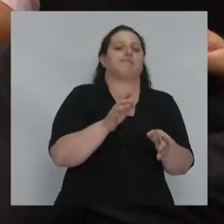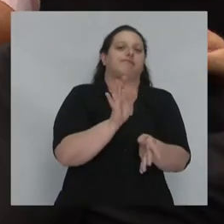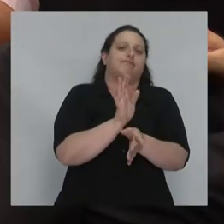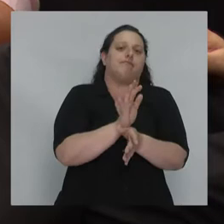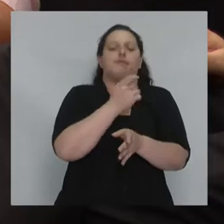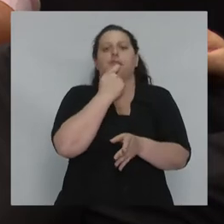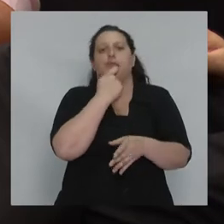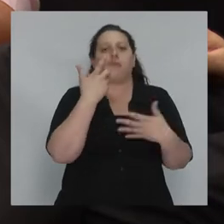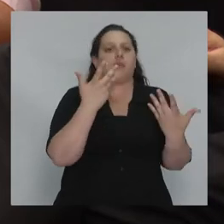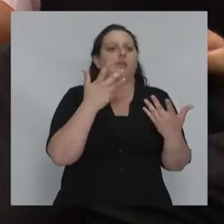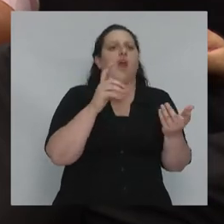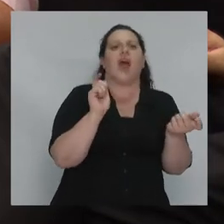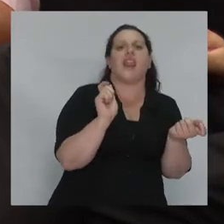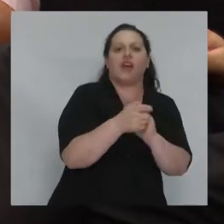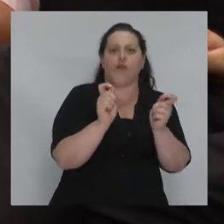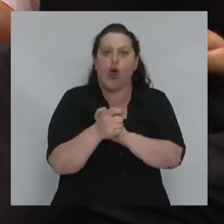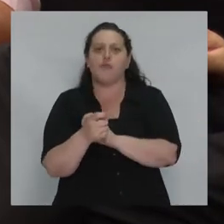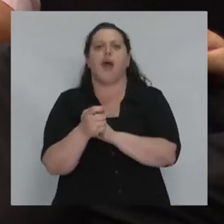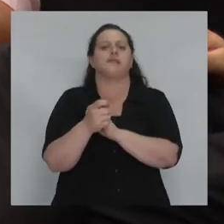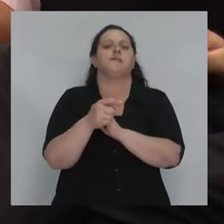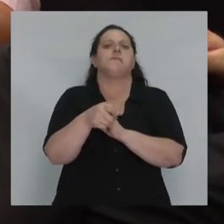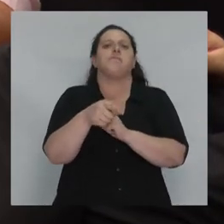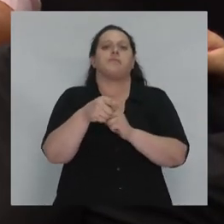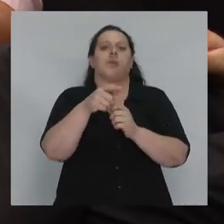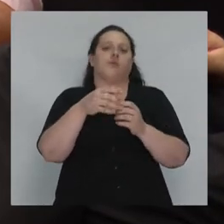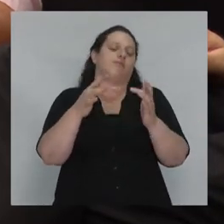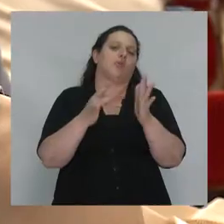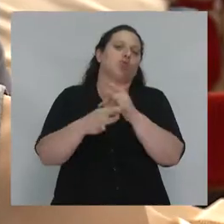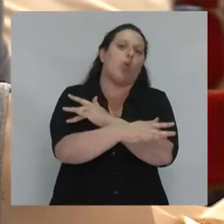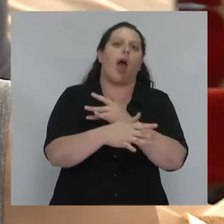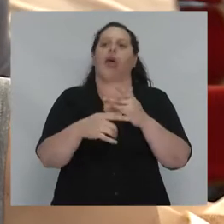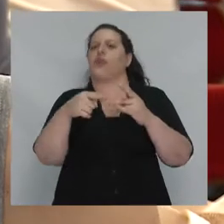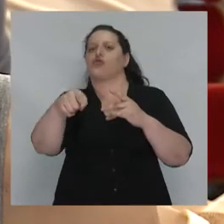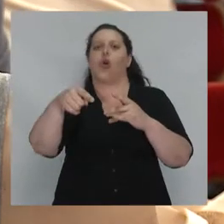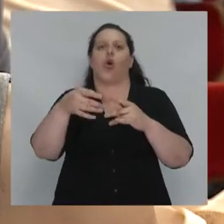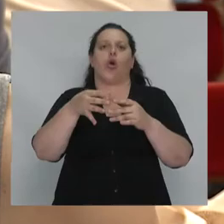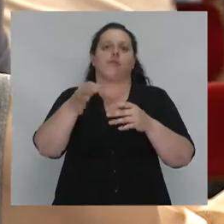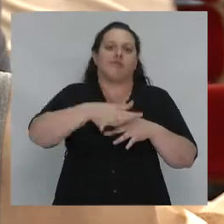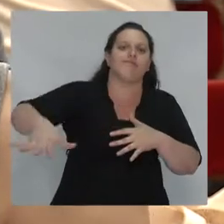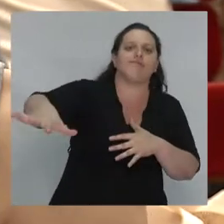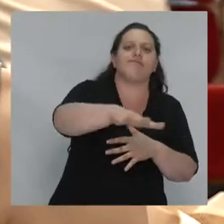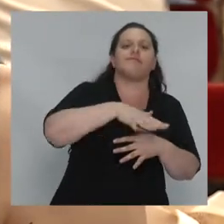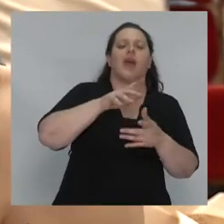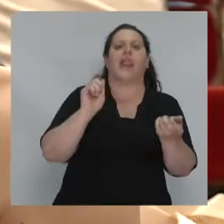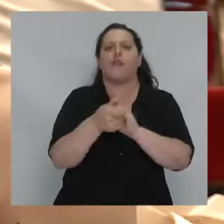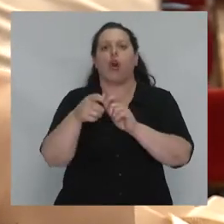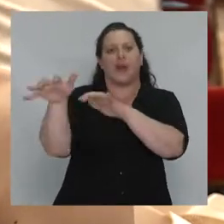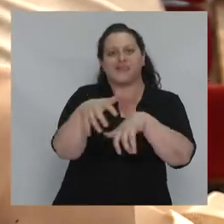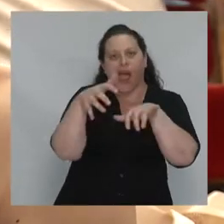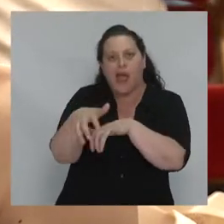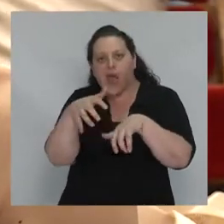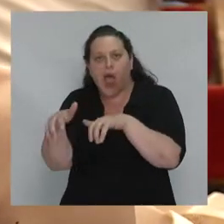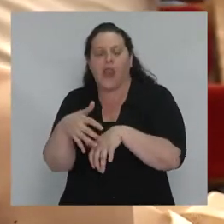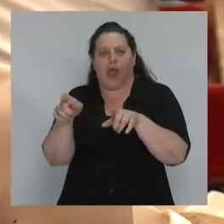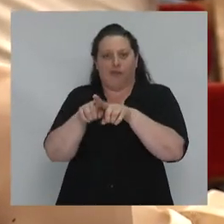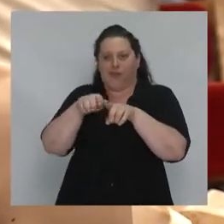que afecten las grandes propiedades latifundistas de las ciudades, reformas agrarias como la que se pretende hoy